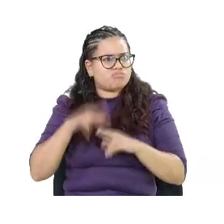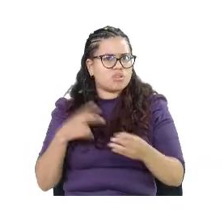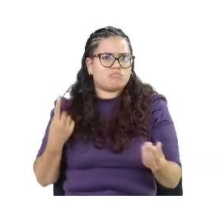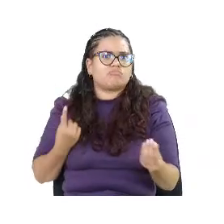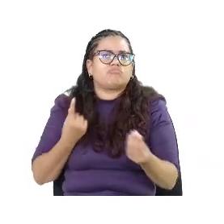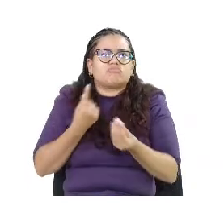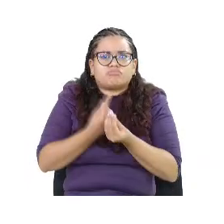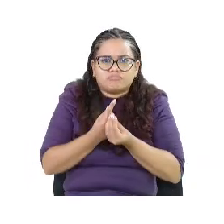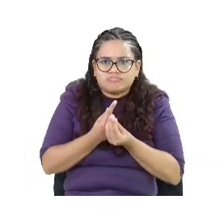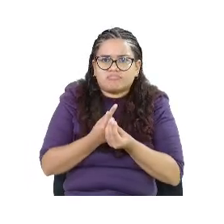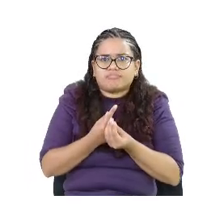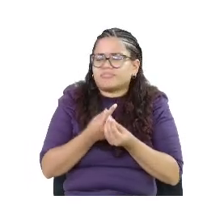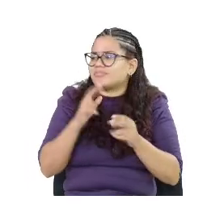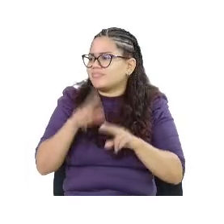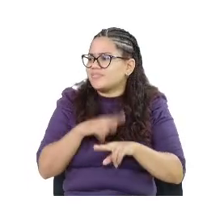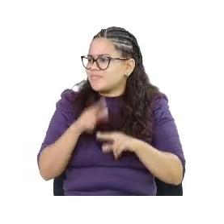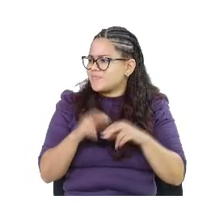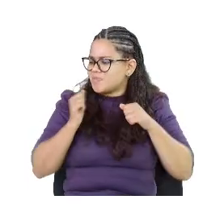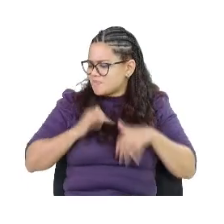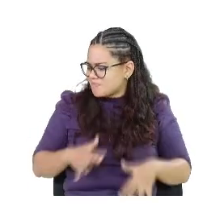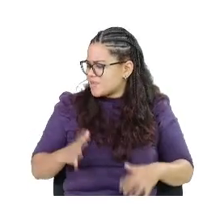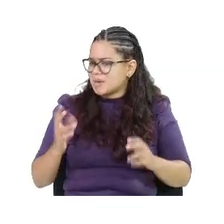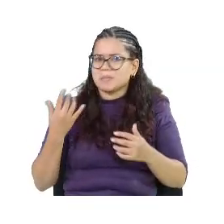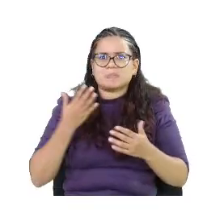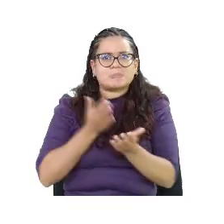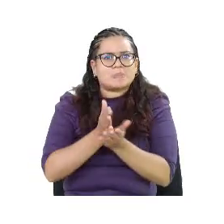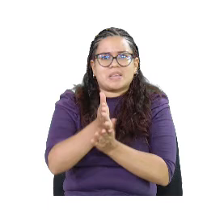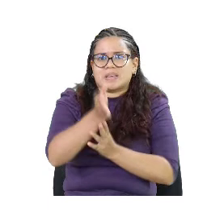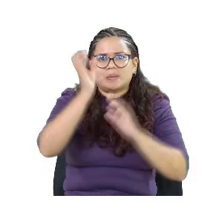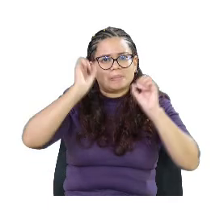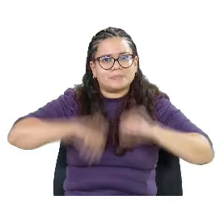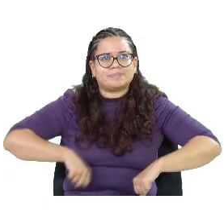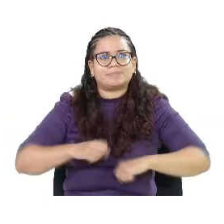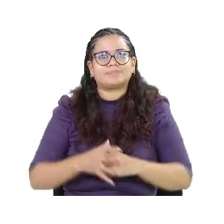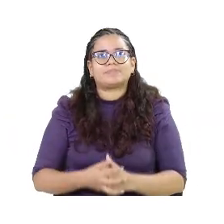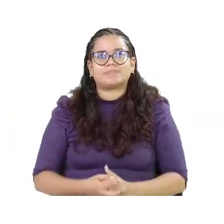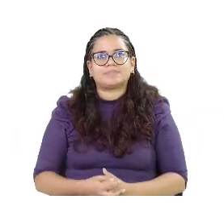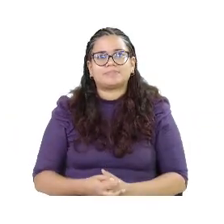persona viste o cómo esa persona vive el día a día.